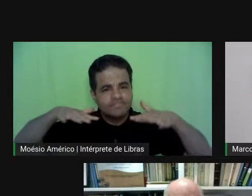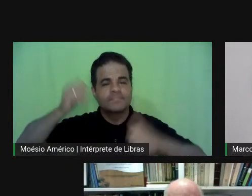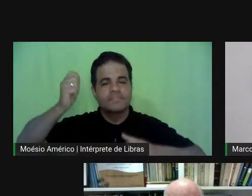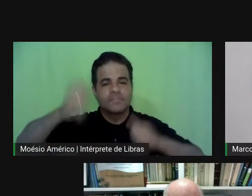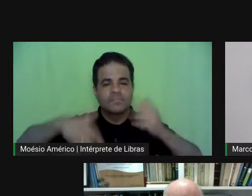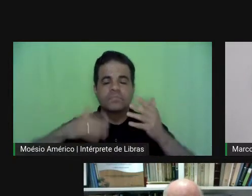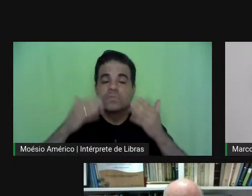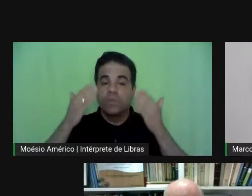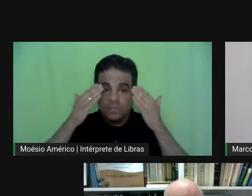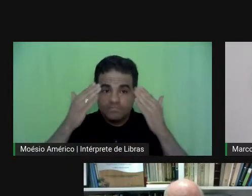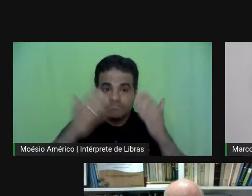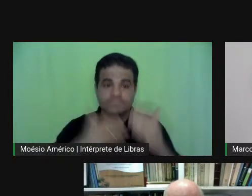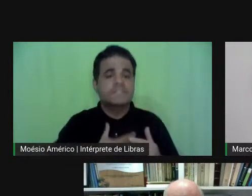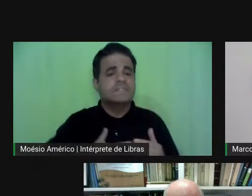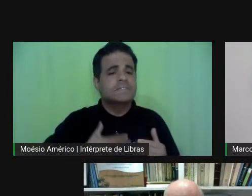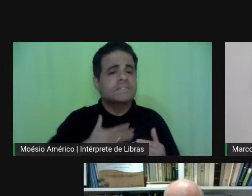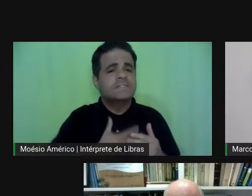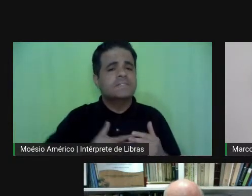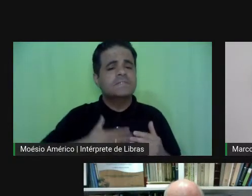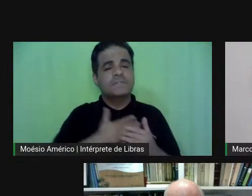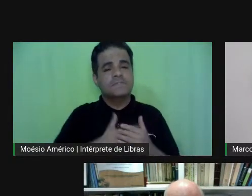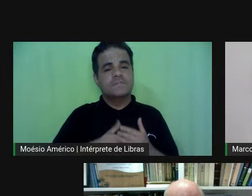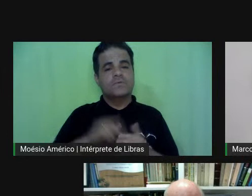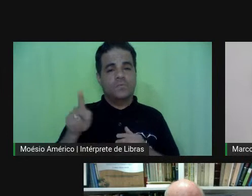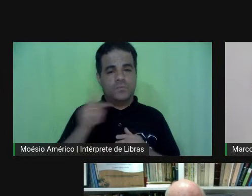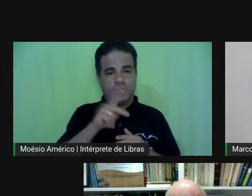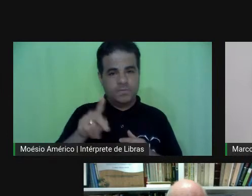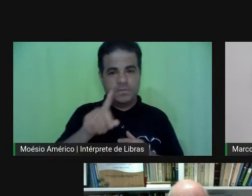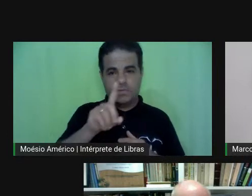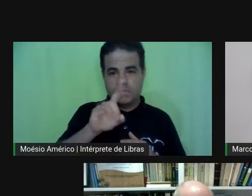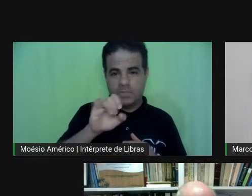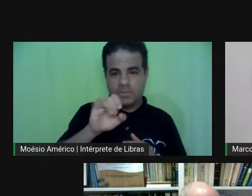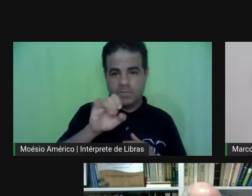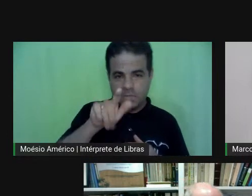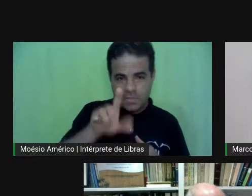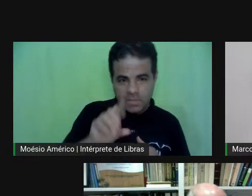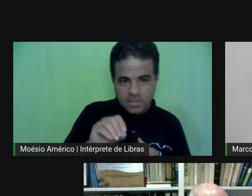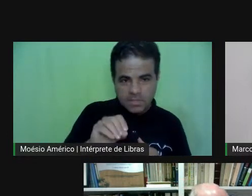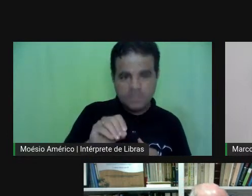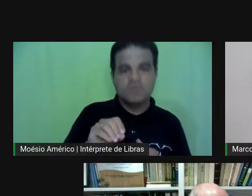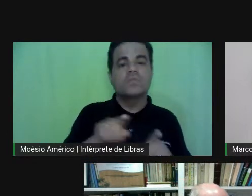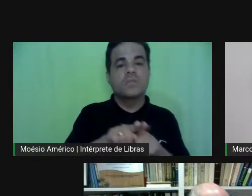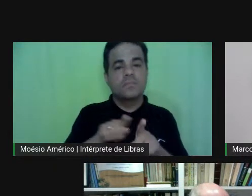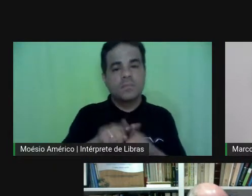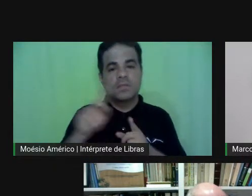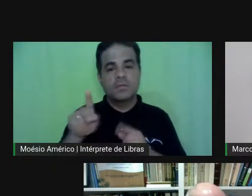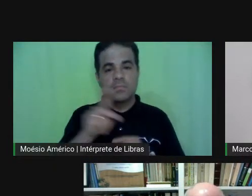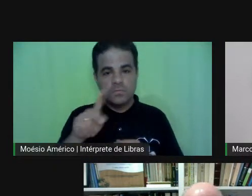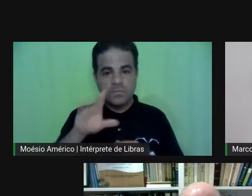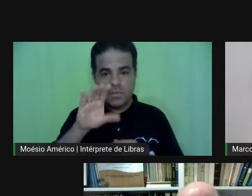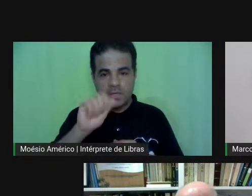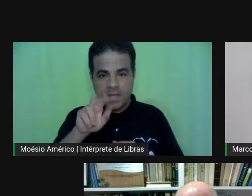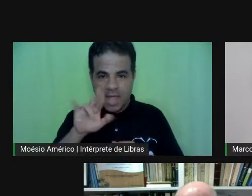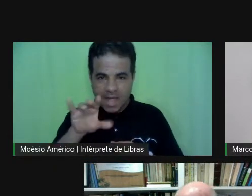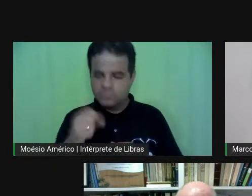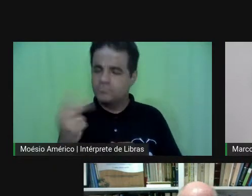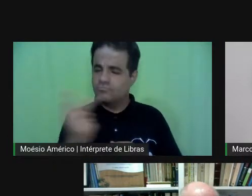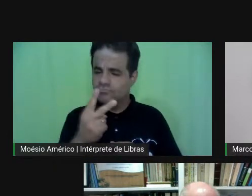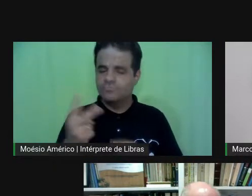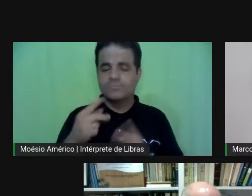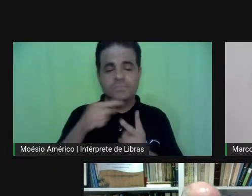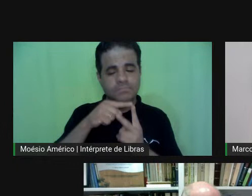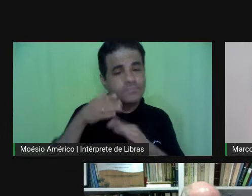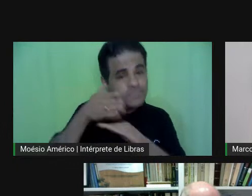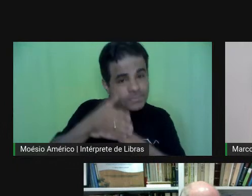gustaría agradecer inmensamente el profesor geo gracia y otros local cierra pues pero